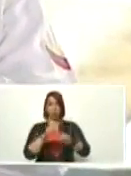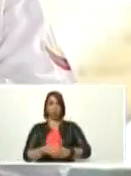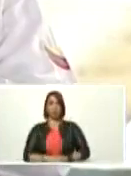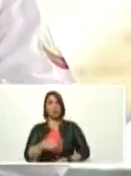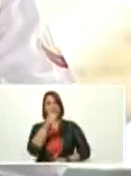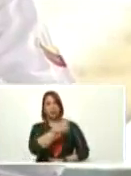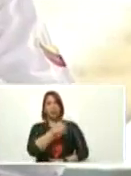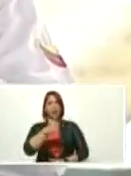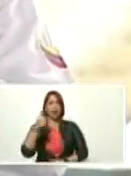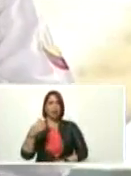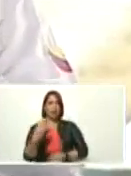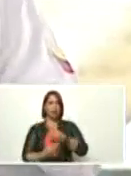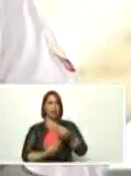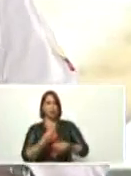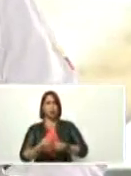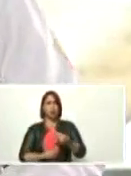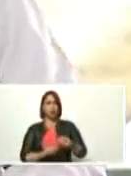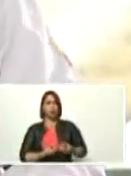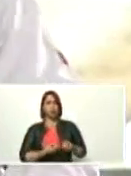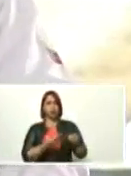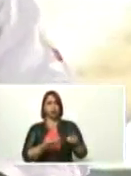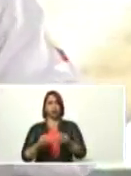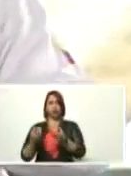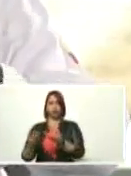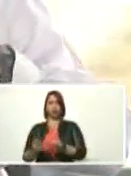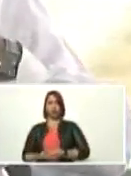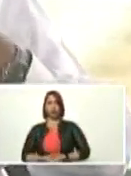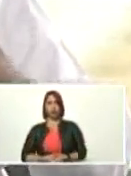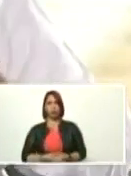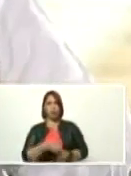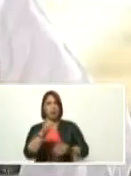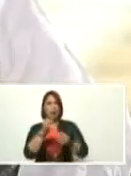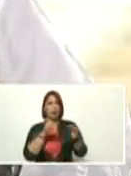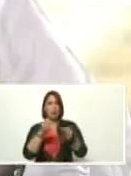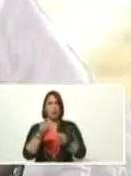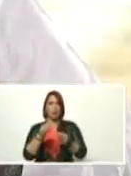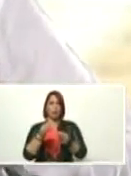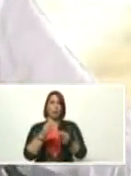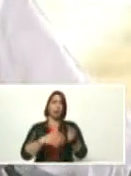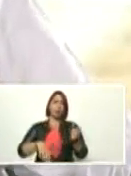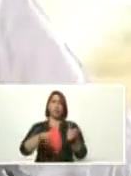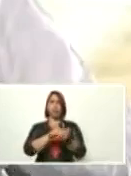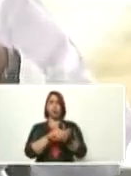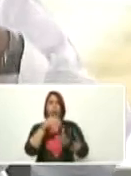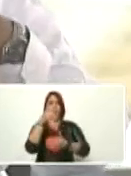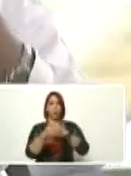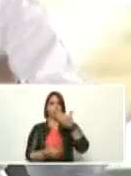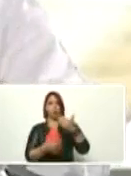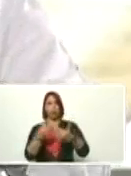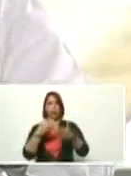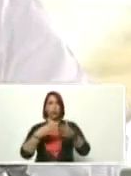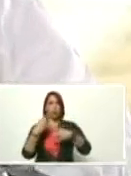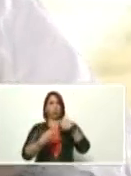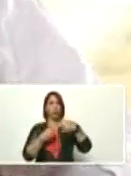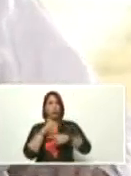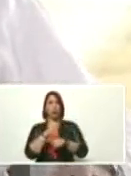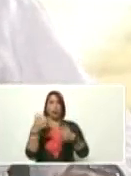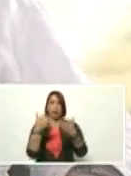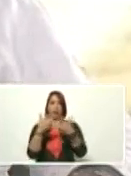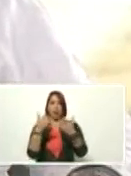Cada uno hizo un aporte para explicar, reivindicar el proceso revolucionario de la Guerra de